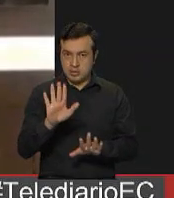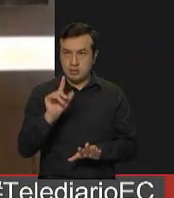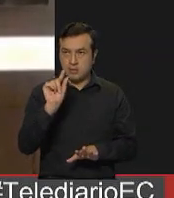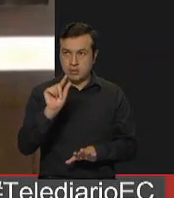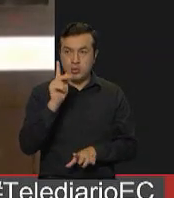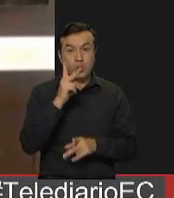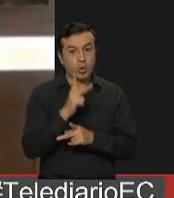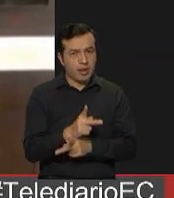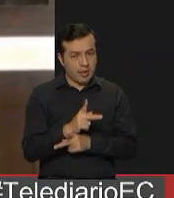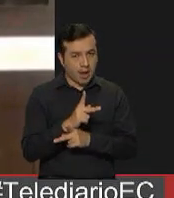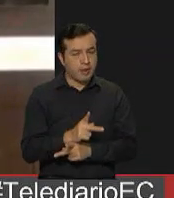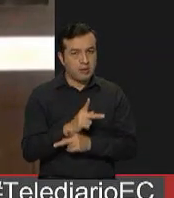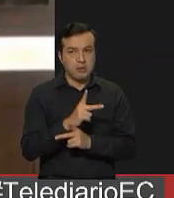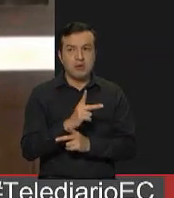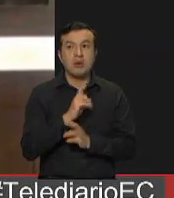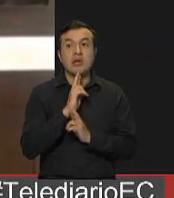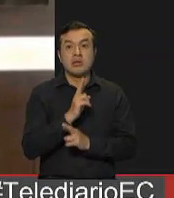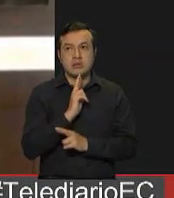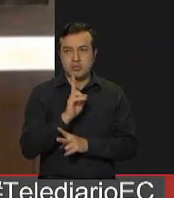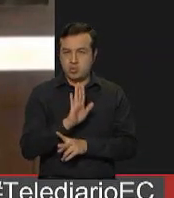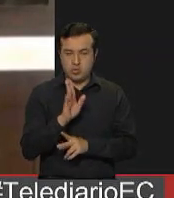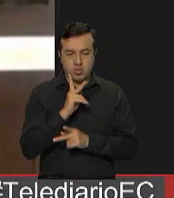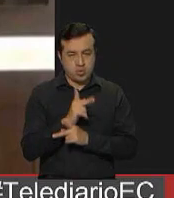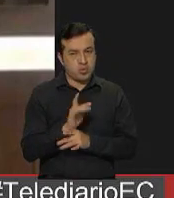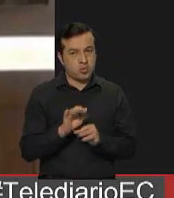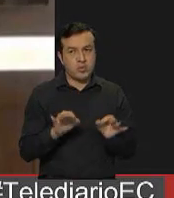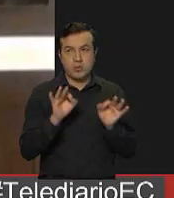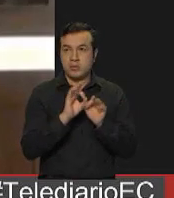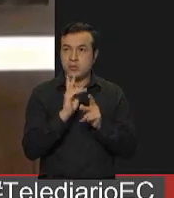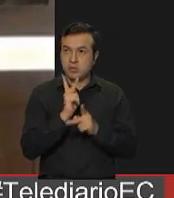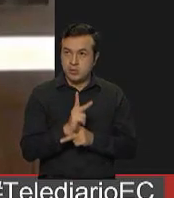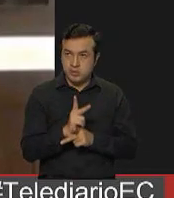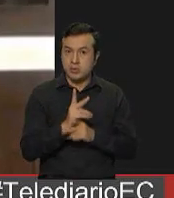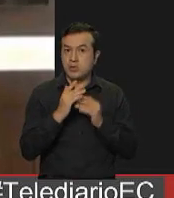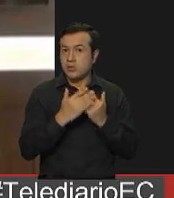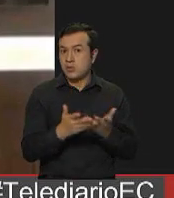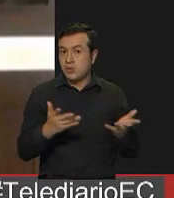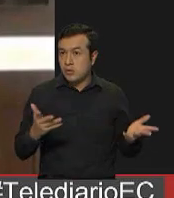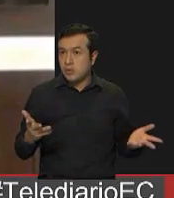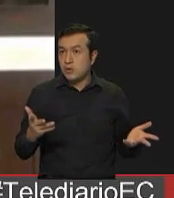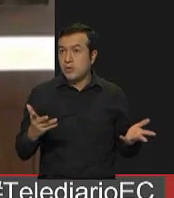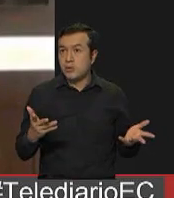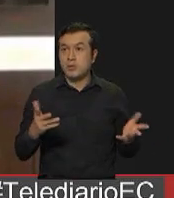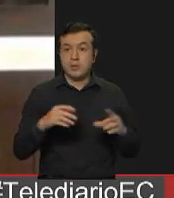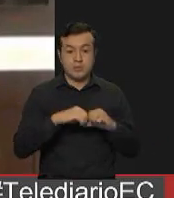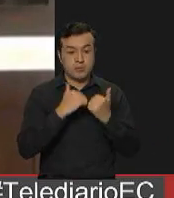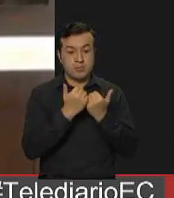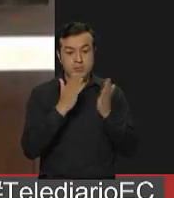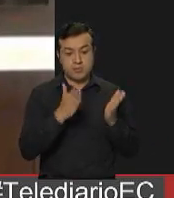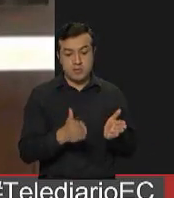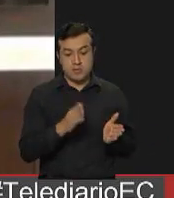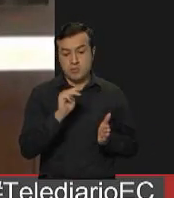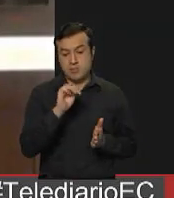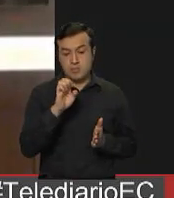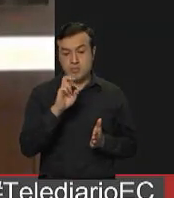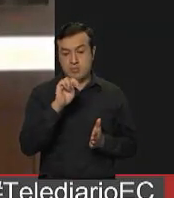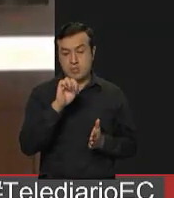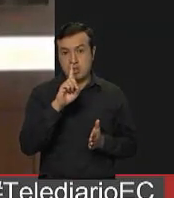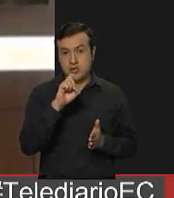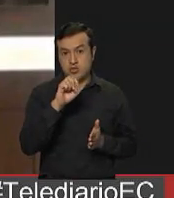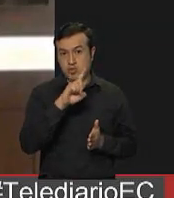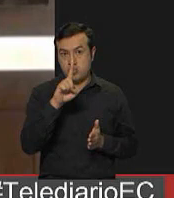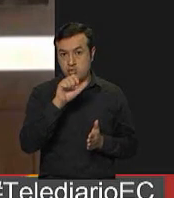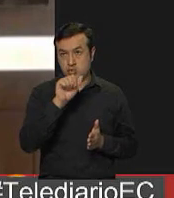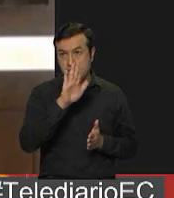tener experiencia, tranquilidad y sobre todo conocimiento. Saber de qué estamos hablando. Mira el caso, por ejemplo, de la asambleísta Daniel Mendoza.